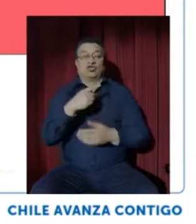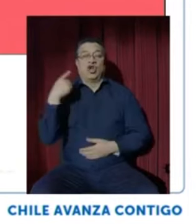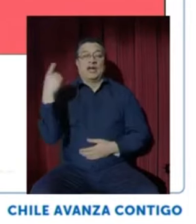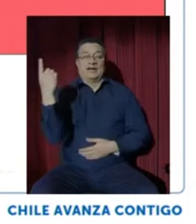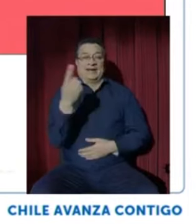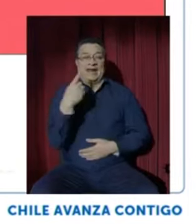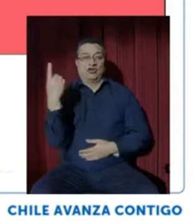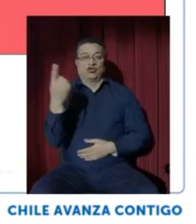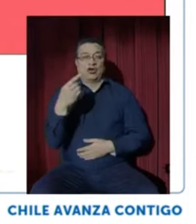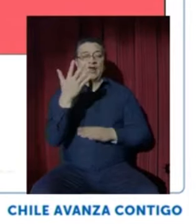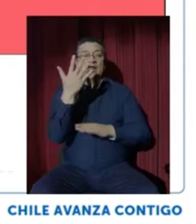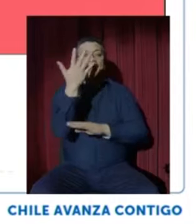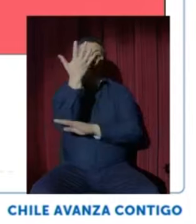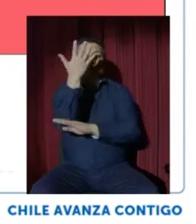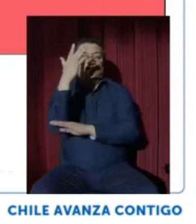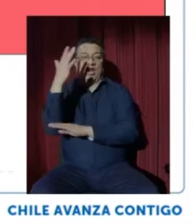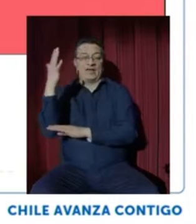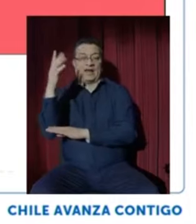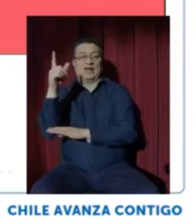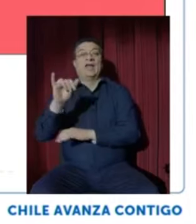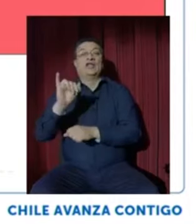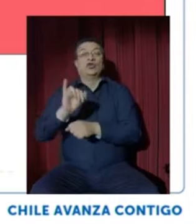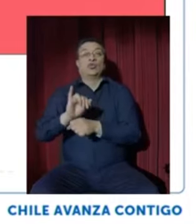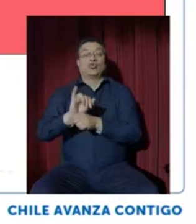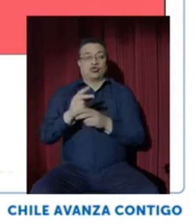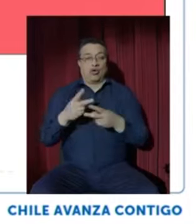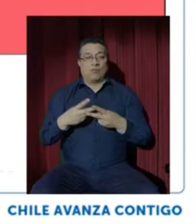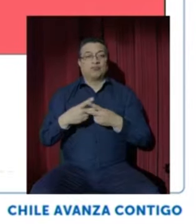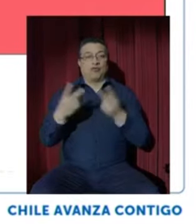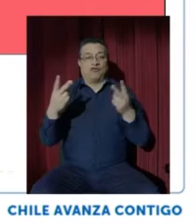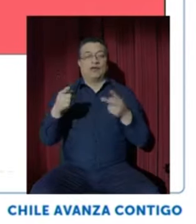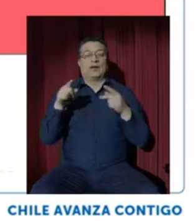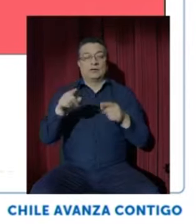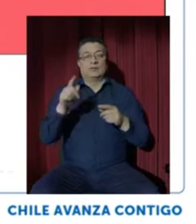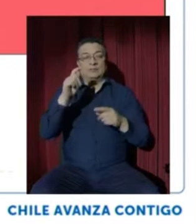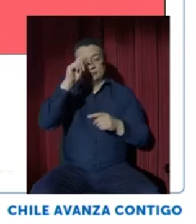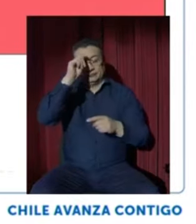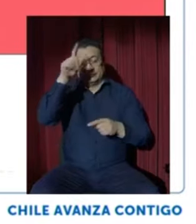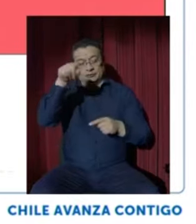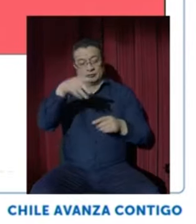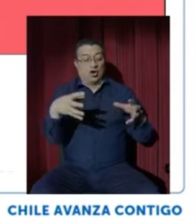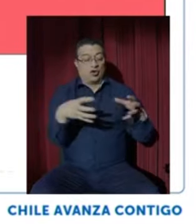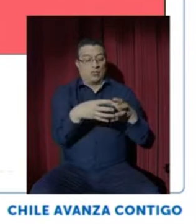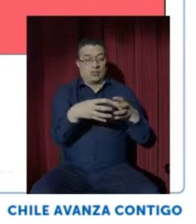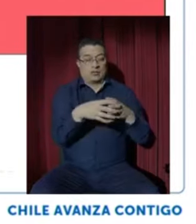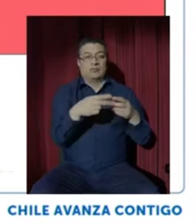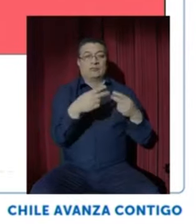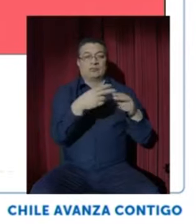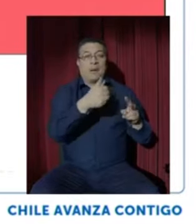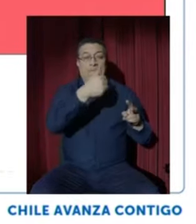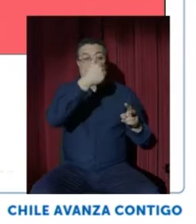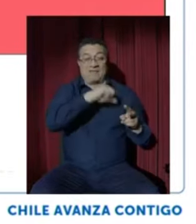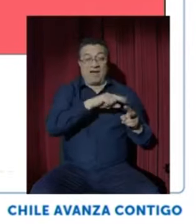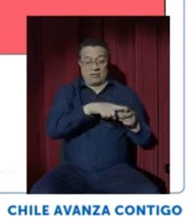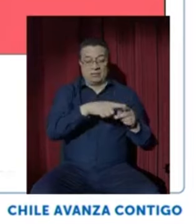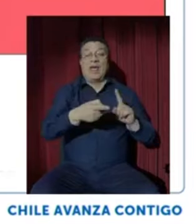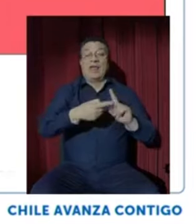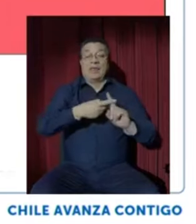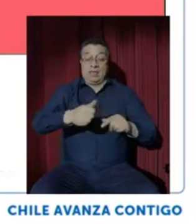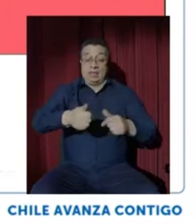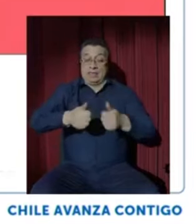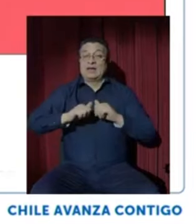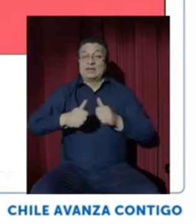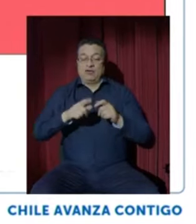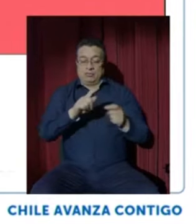eh forestal Una institución pública porque se crea eh Como una corporación de derecho privado y ahí hay un desafío